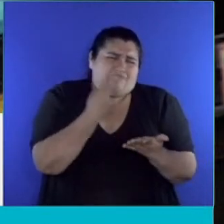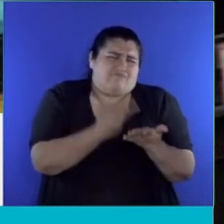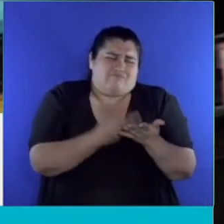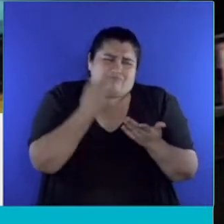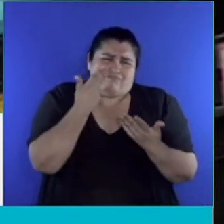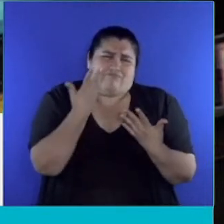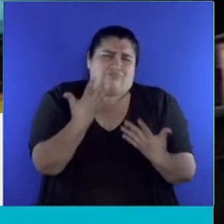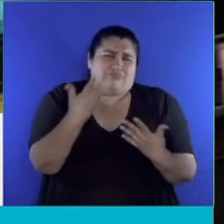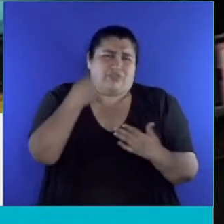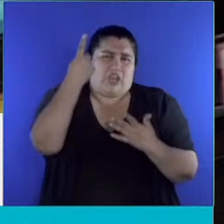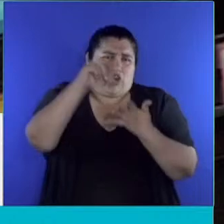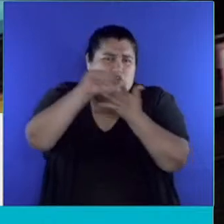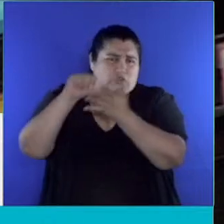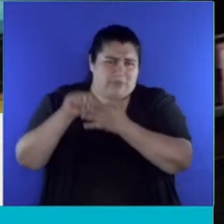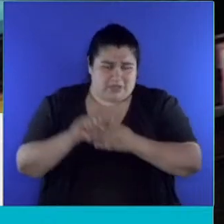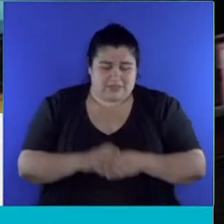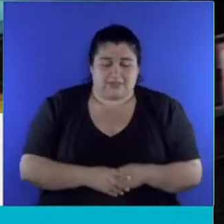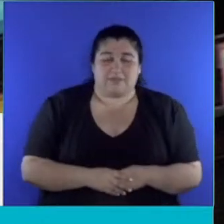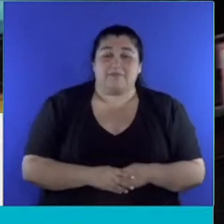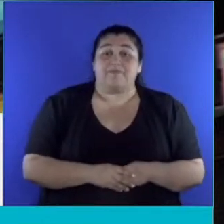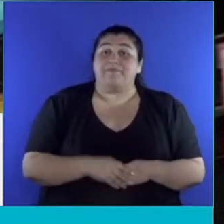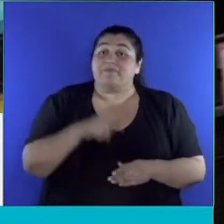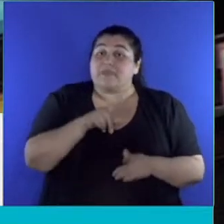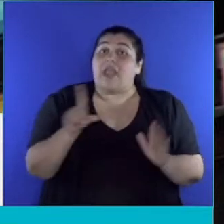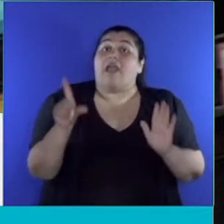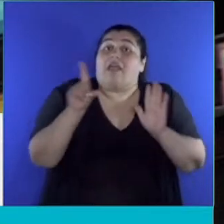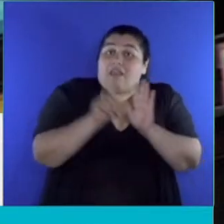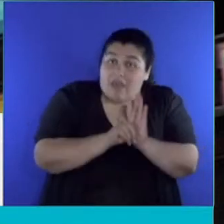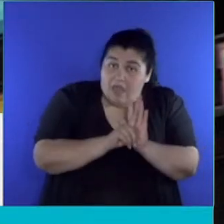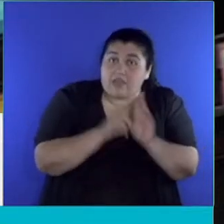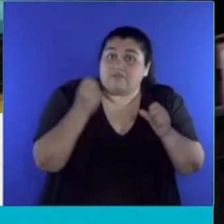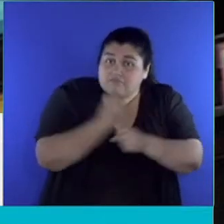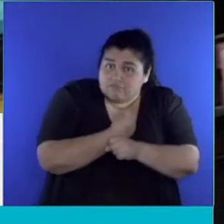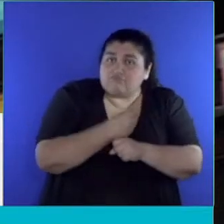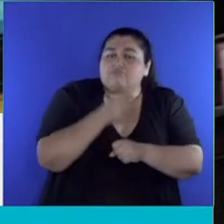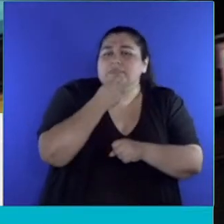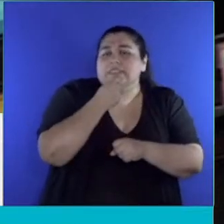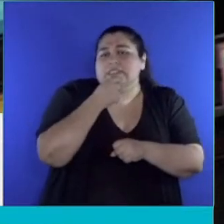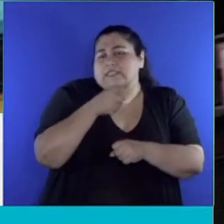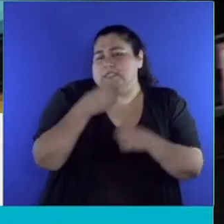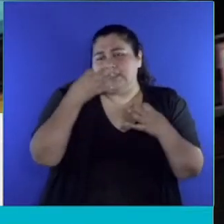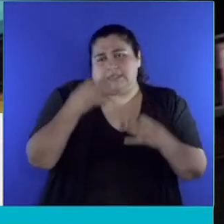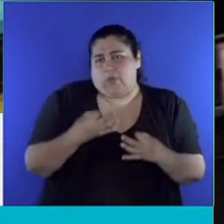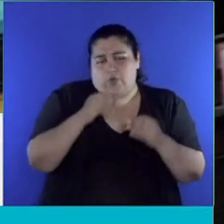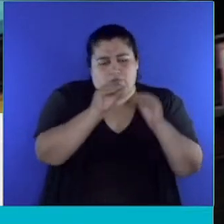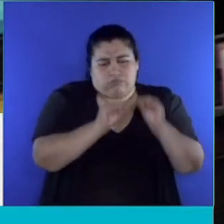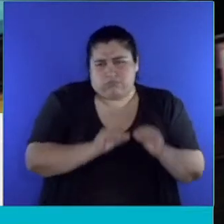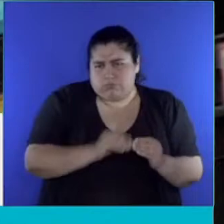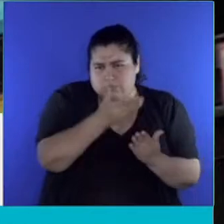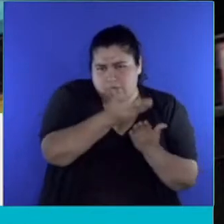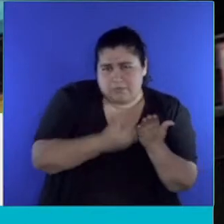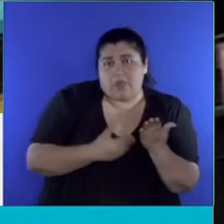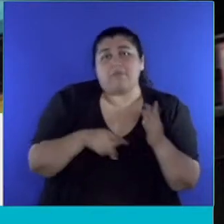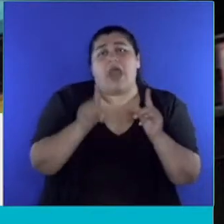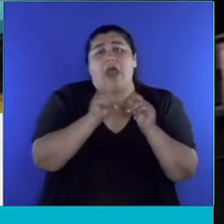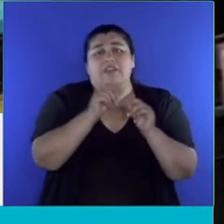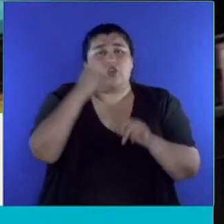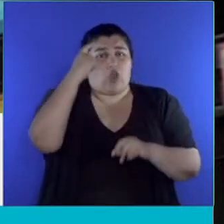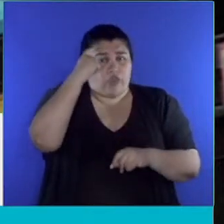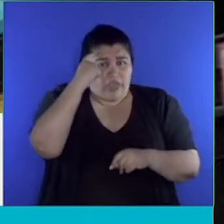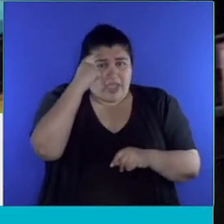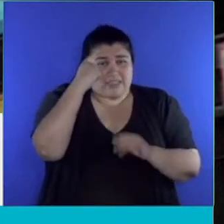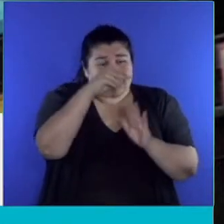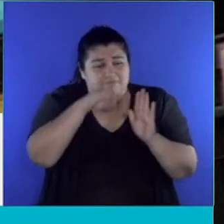nivel internacional. Con esta ley, específicamente, creo que quedó de esta manera, pero en su artículo 10, en